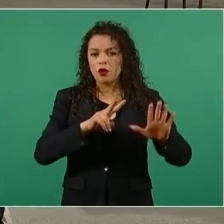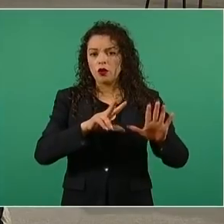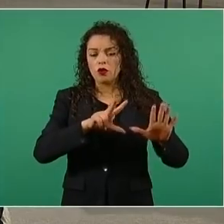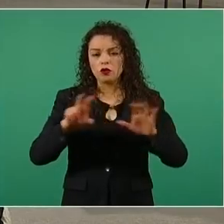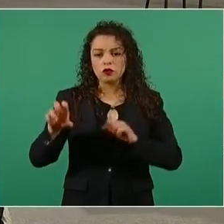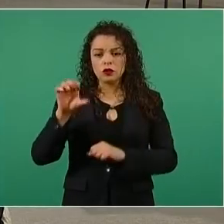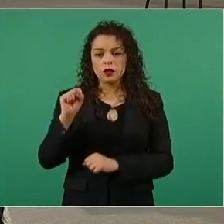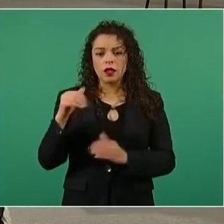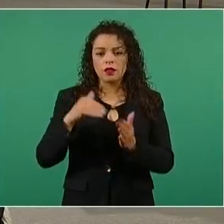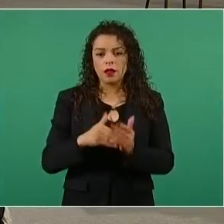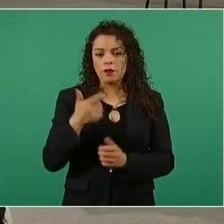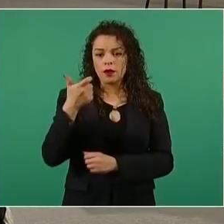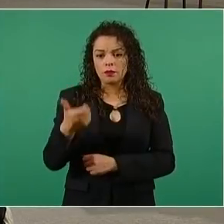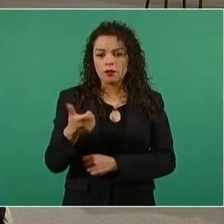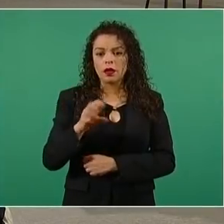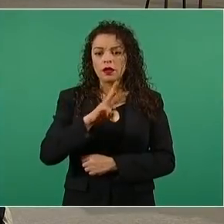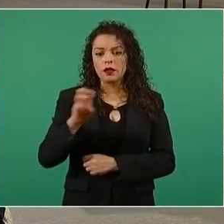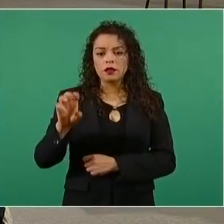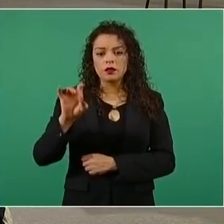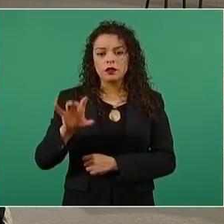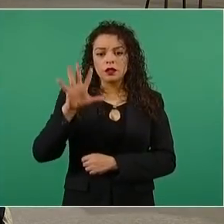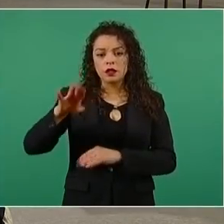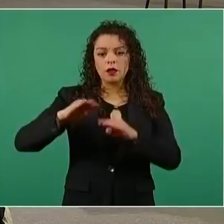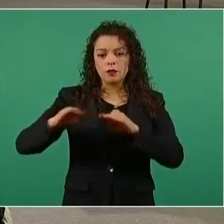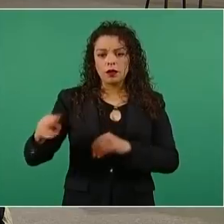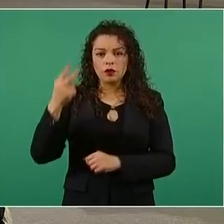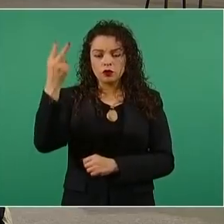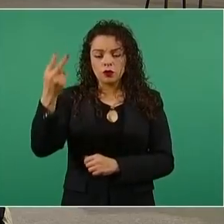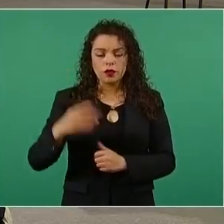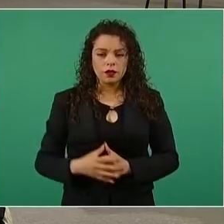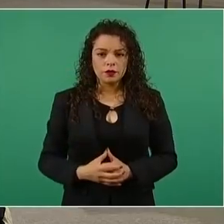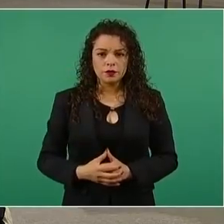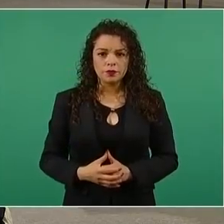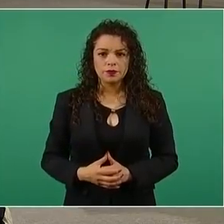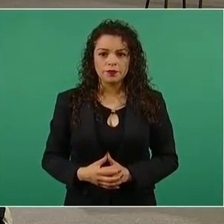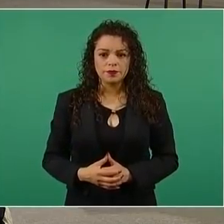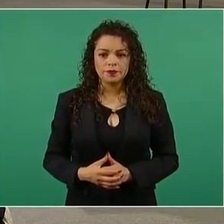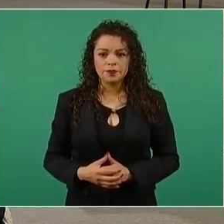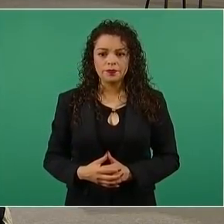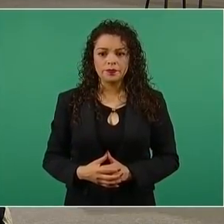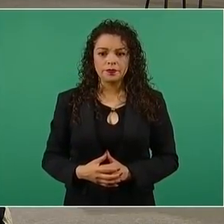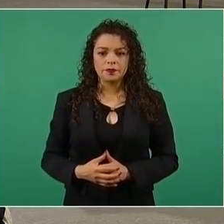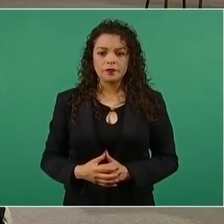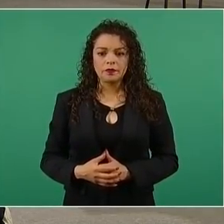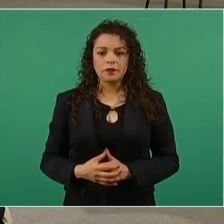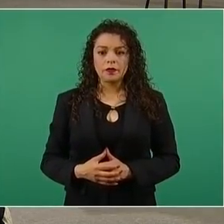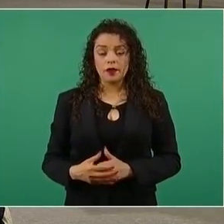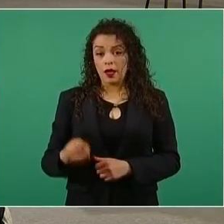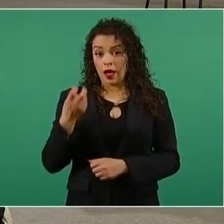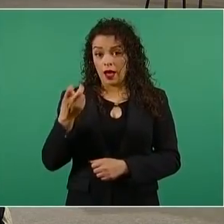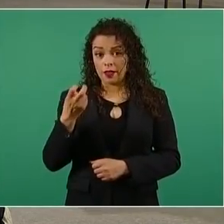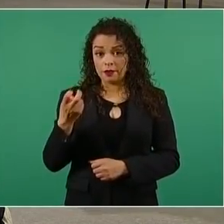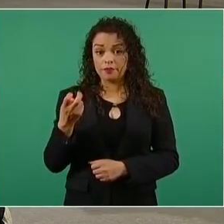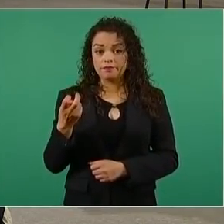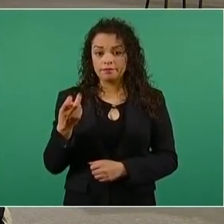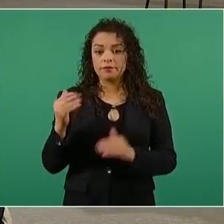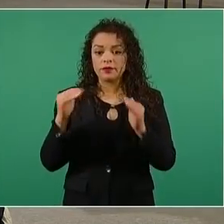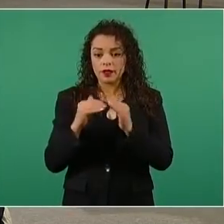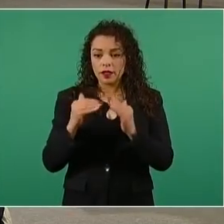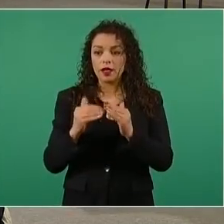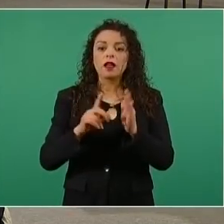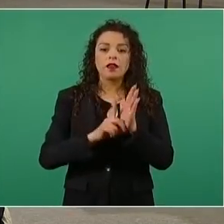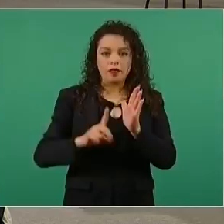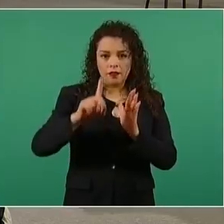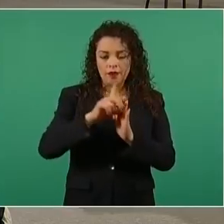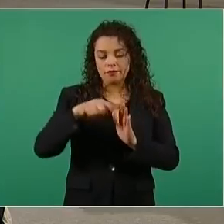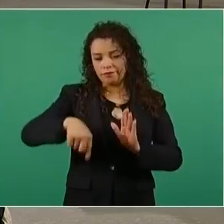1.860.000 pesos, 335 metros cuadrados. Esos son los inmuebles que le estamos